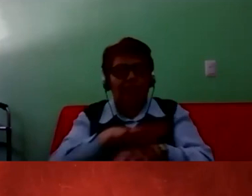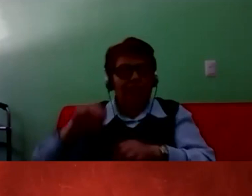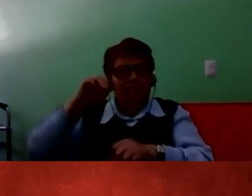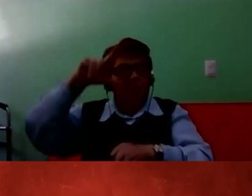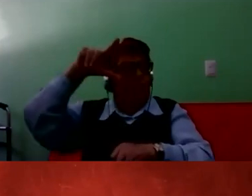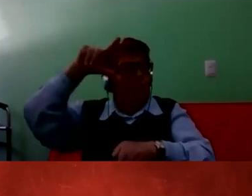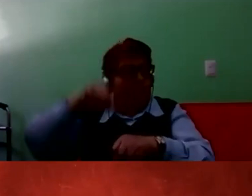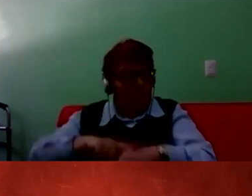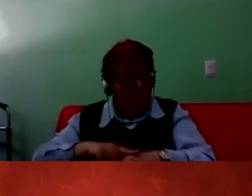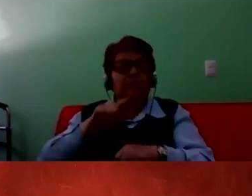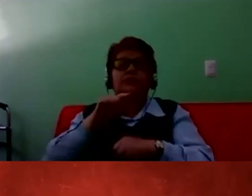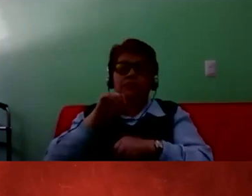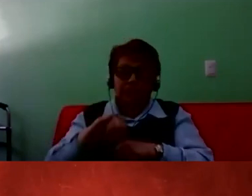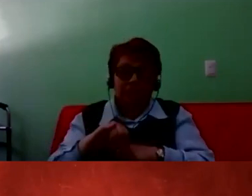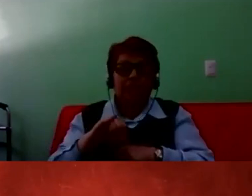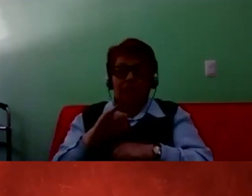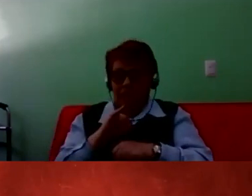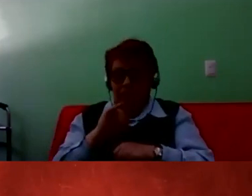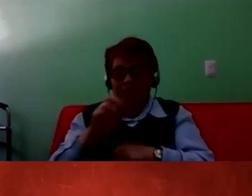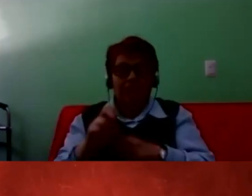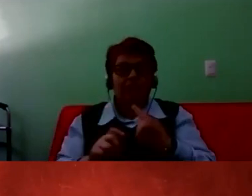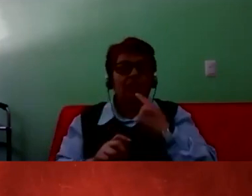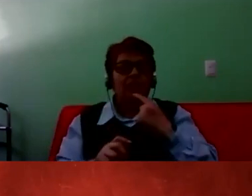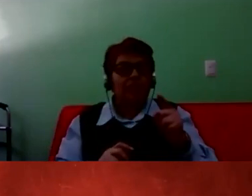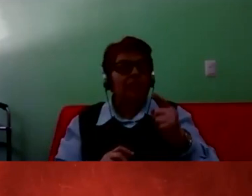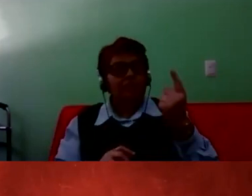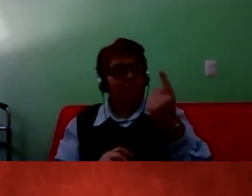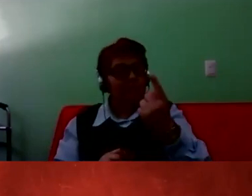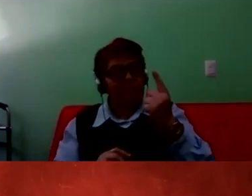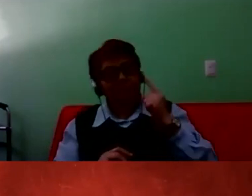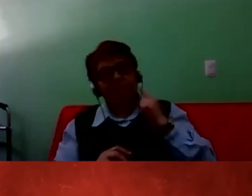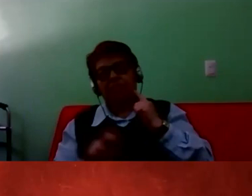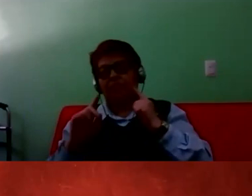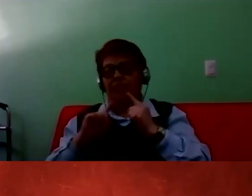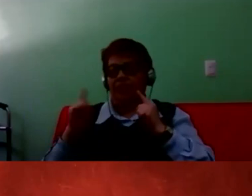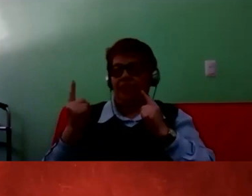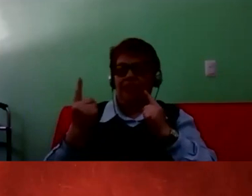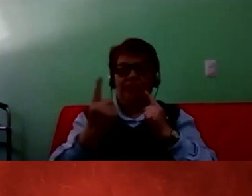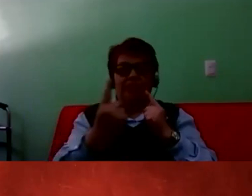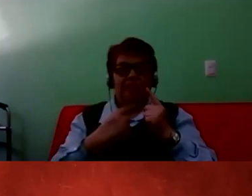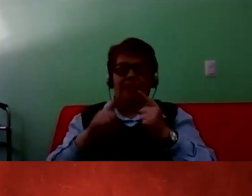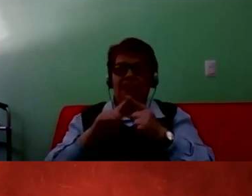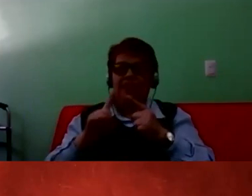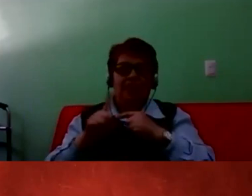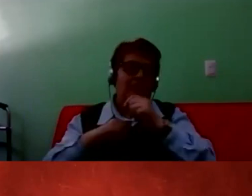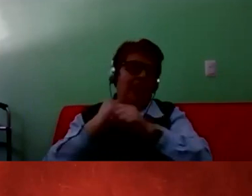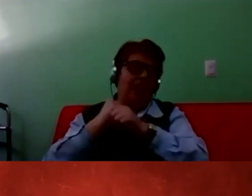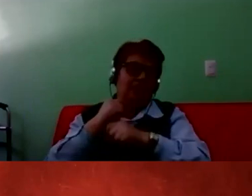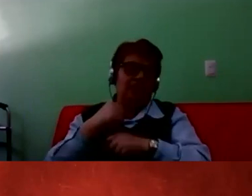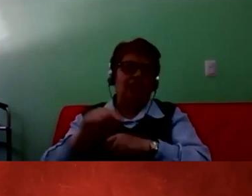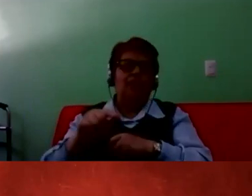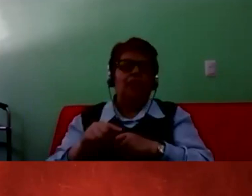culturales, porque eso pues es la demanda que tenían ya de diversos años. Entonces, ahí son